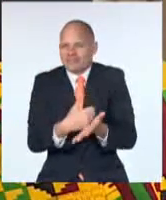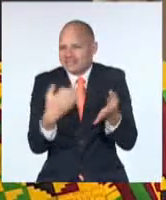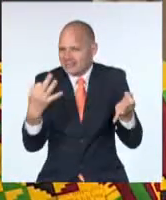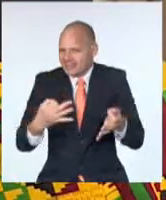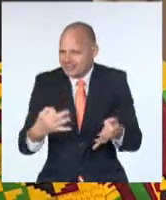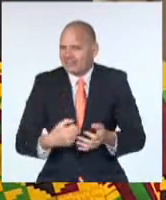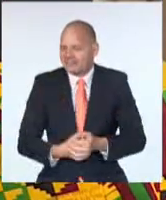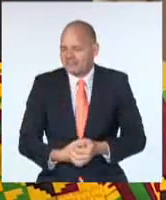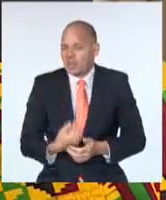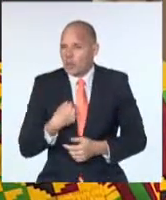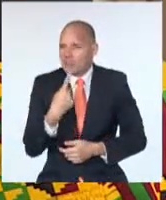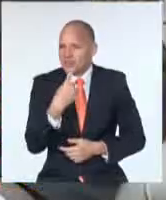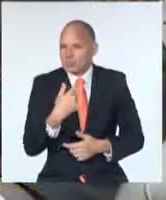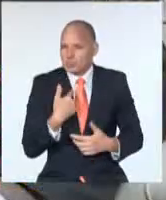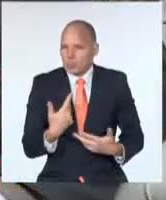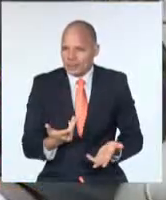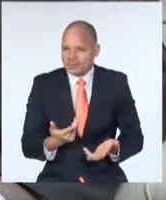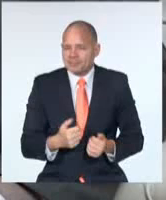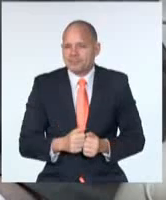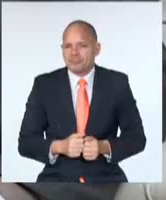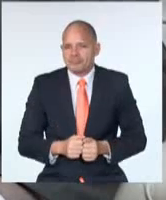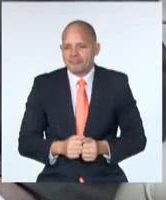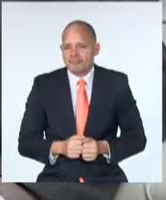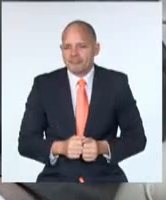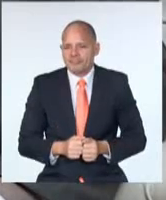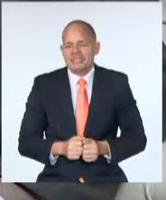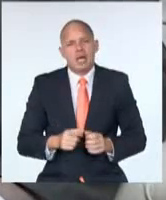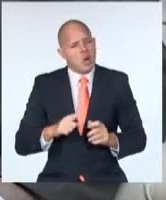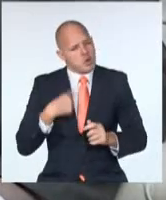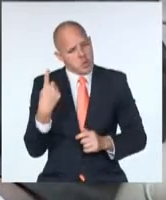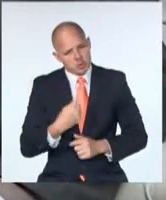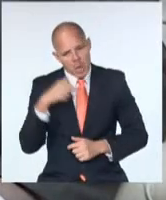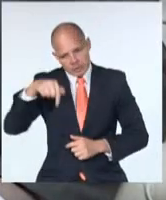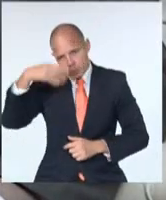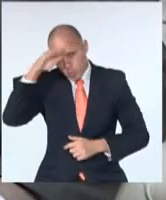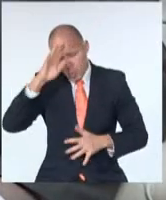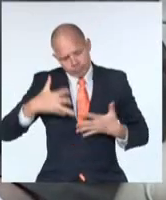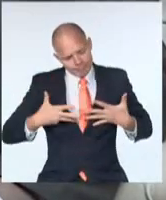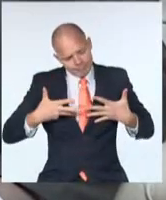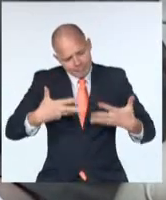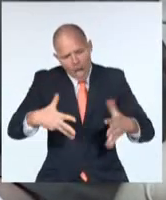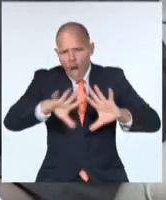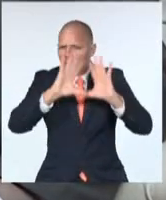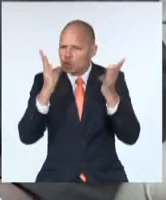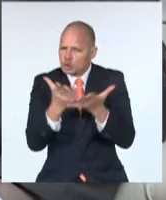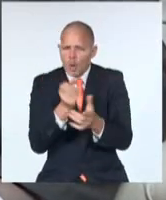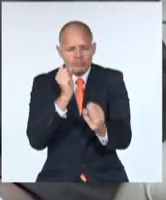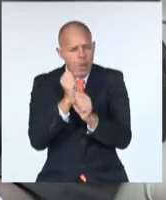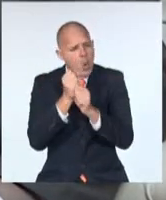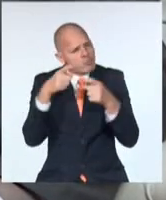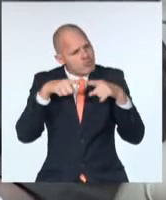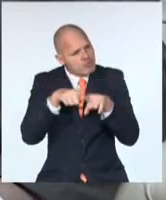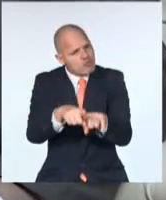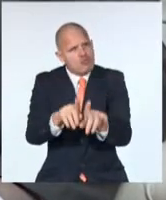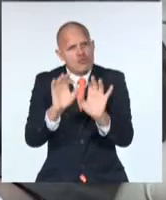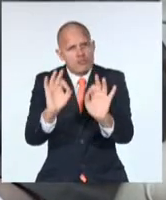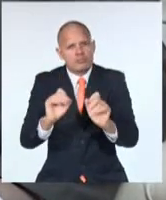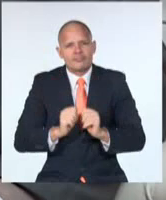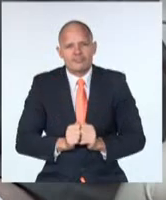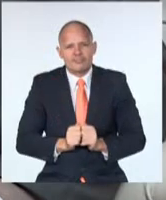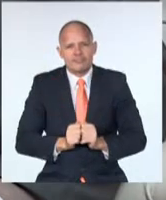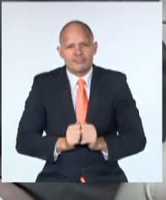destacar nuestra total disposición de seguir trabajando para en la